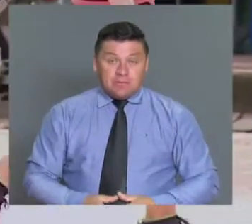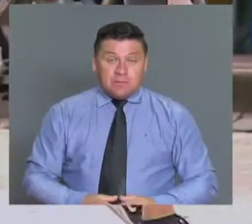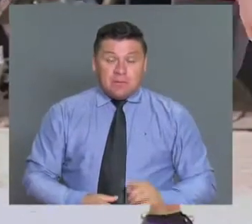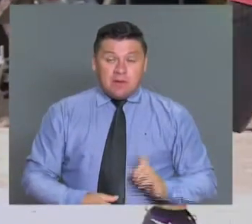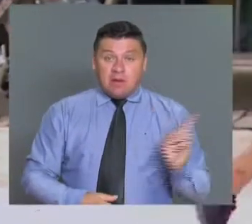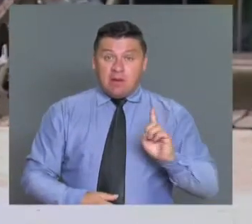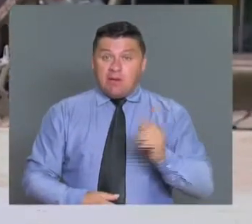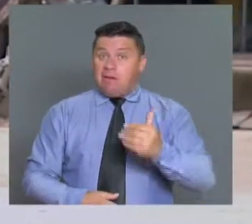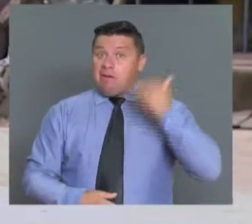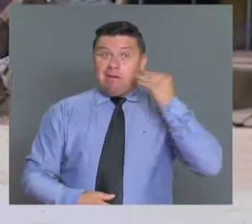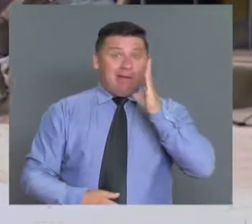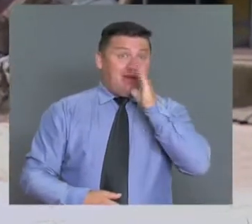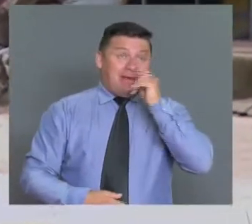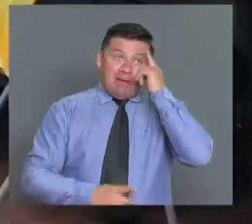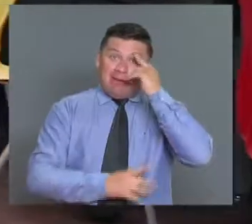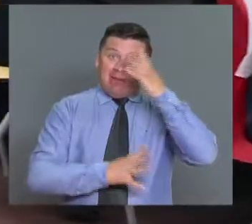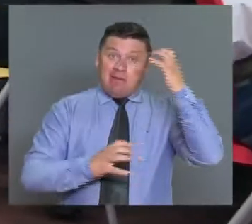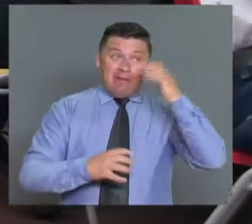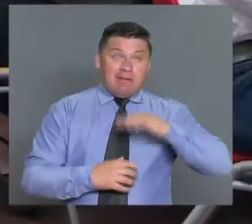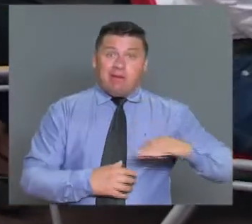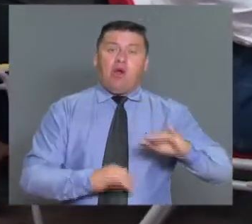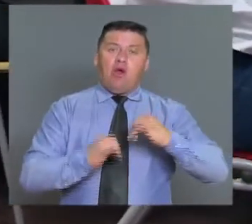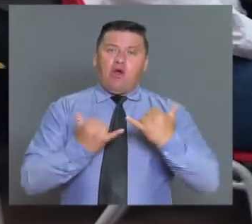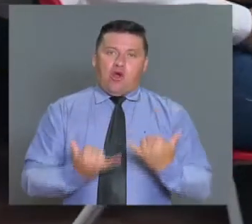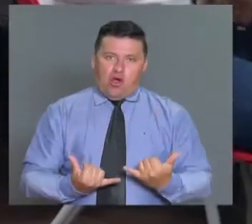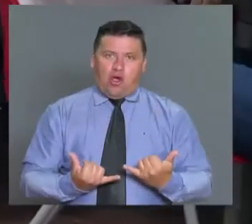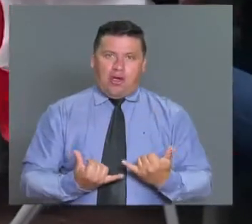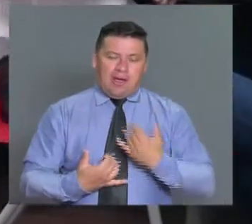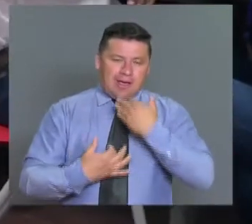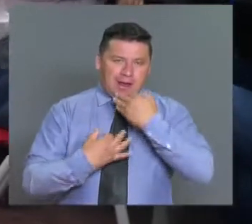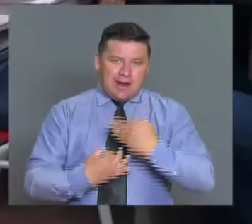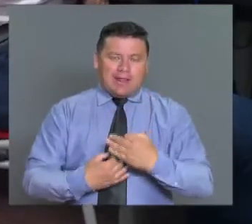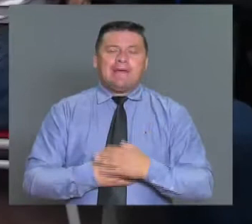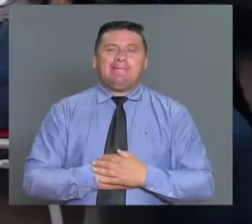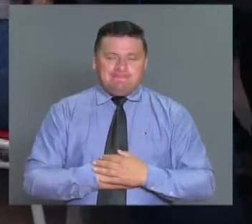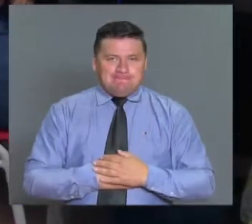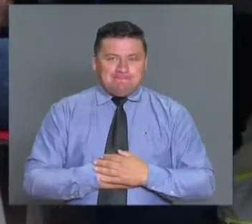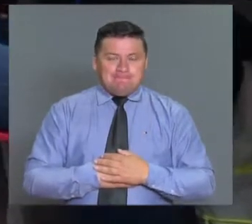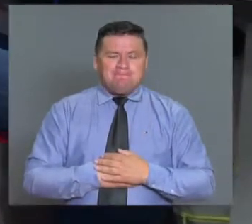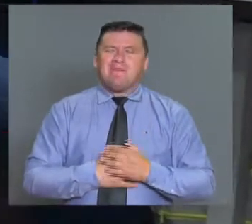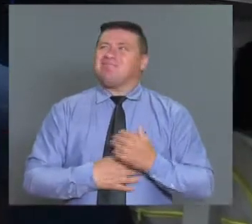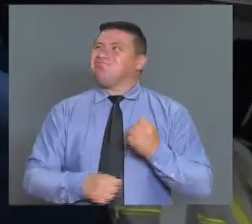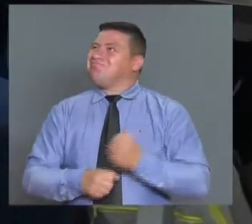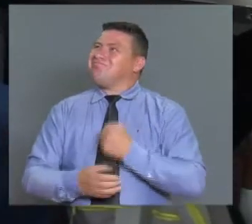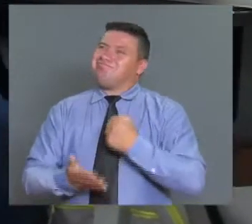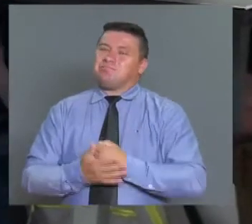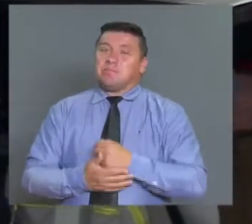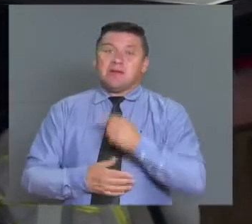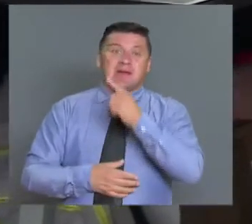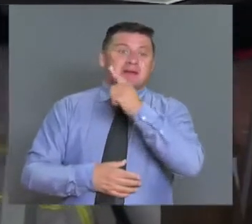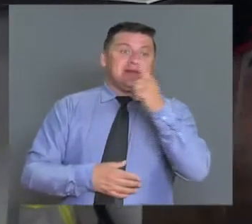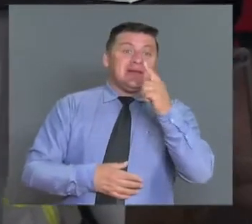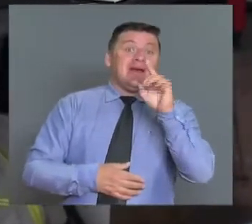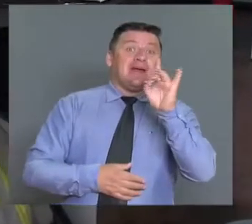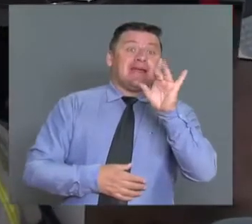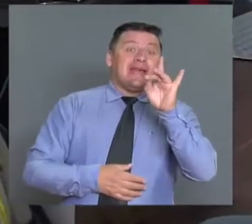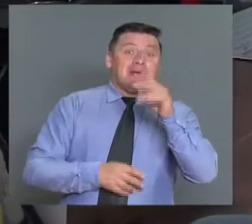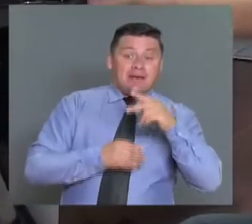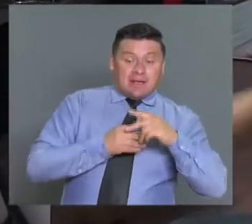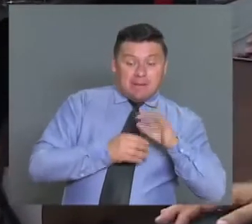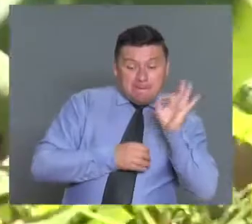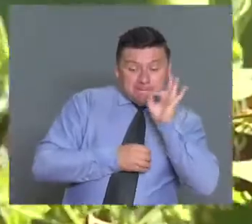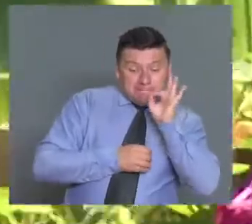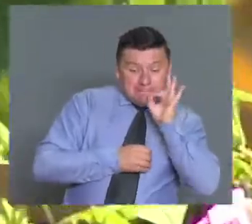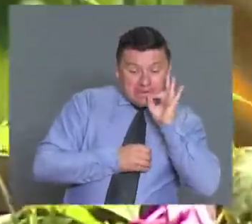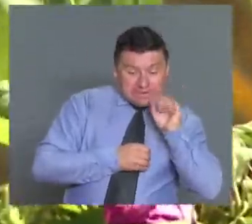años anteriores parecía un sueño lejano, hoy es una realidad. A 115 kilómetros de la ciudad de Villavicencio,